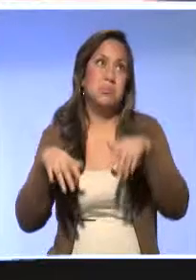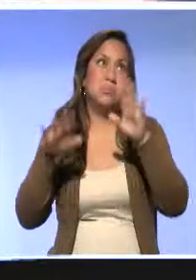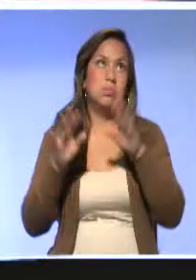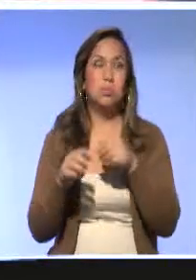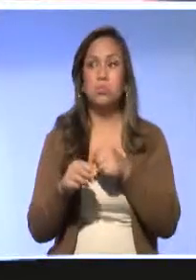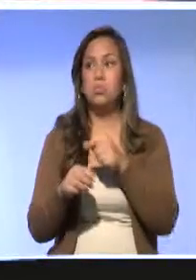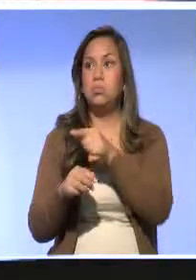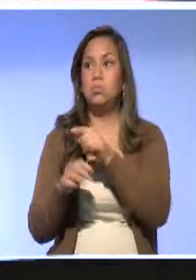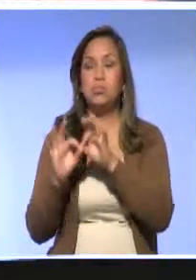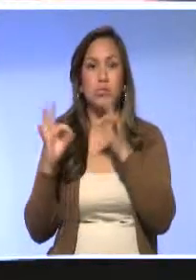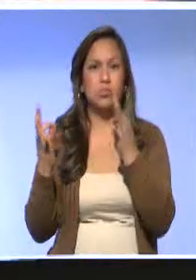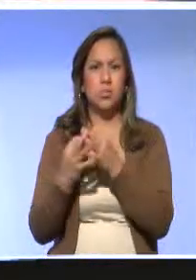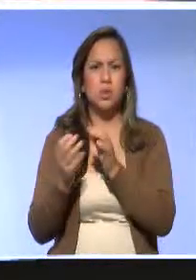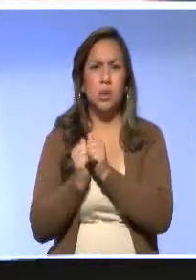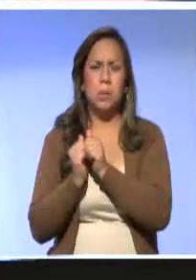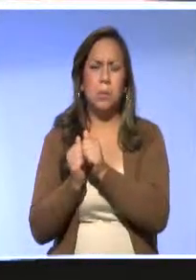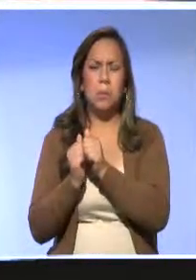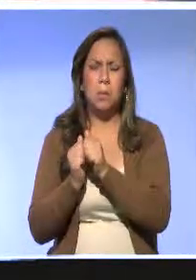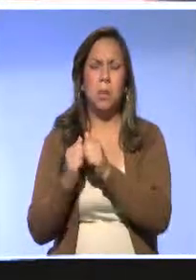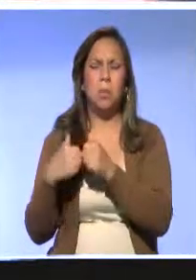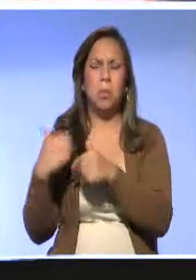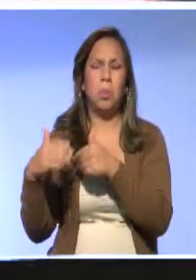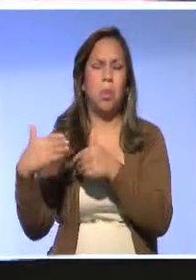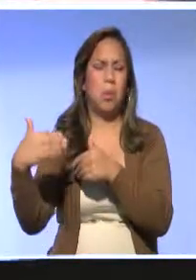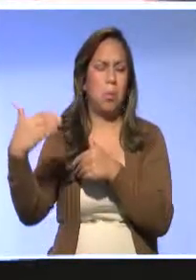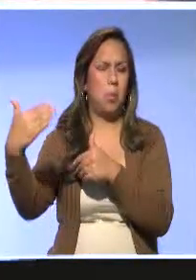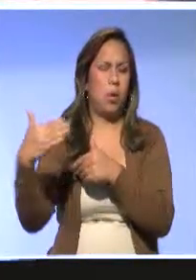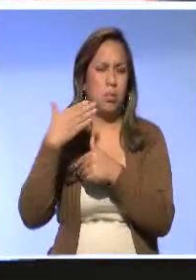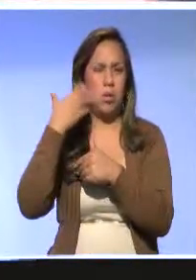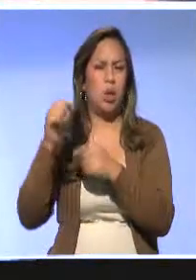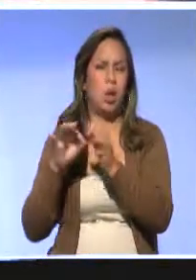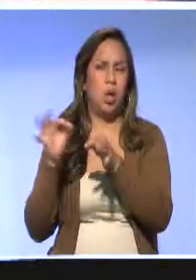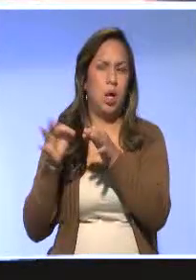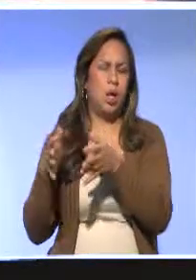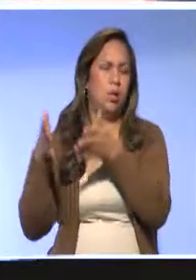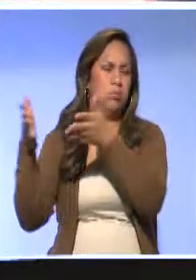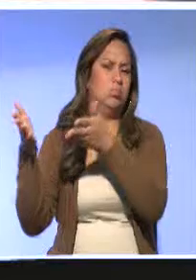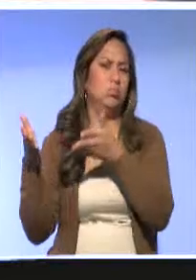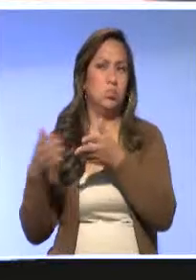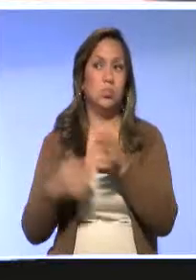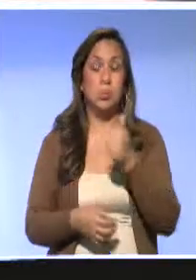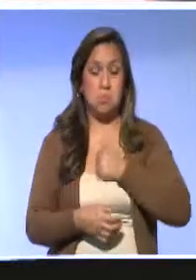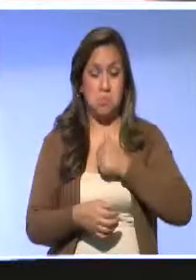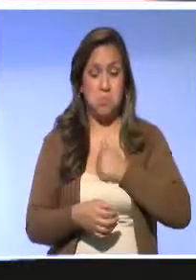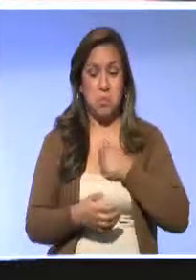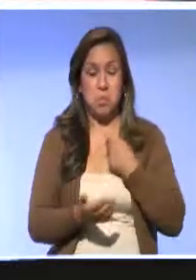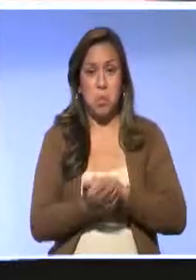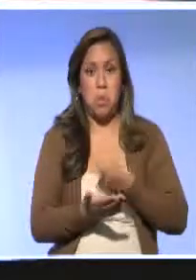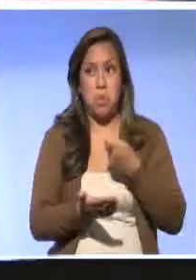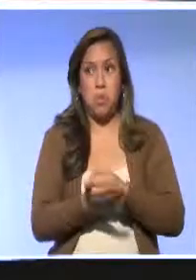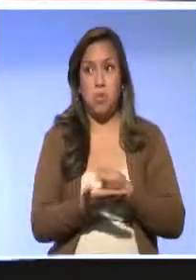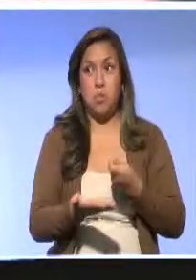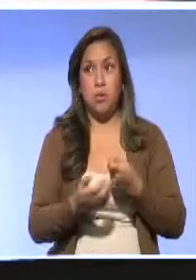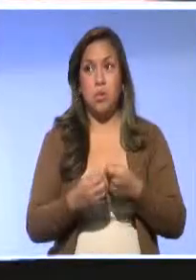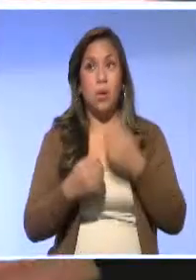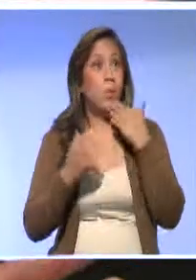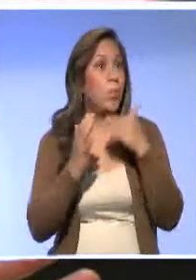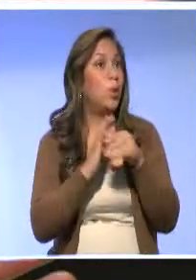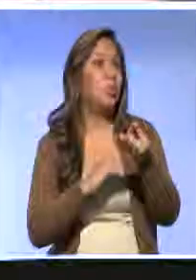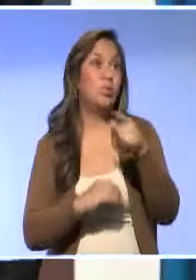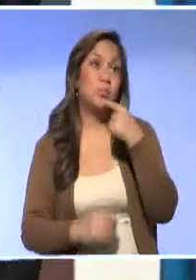ejemplo podría hacerlo para luego para un poco después tal vez o comprarse algo para uno mismo que uno podría usarla pensando las reglas por